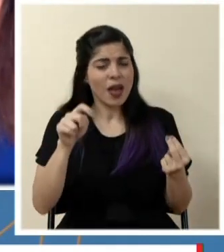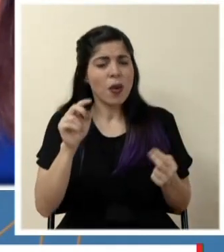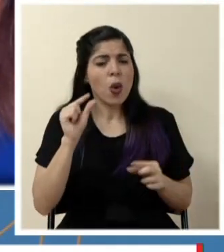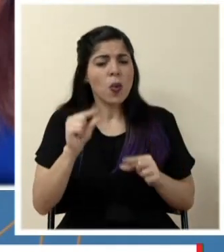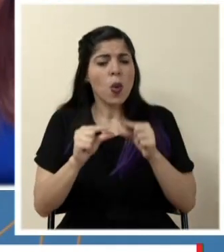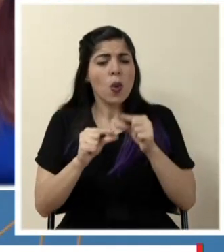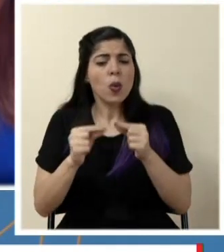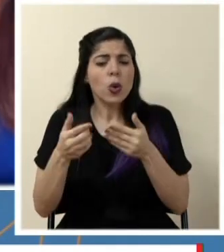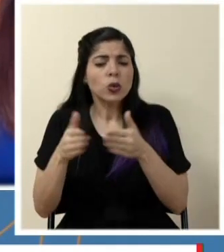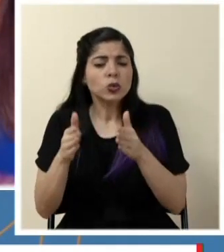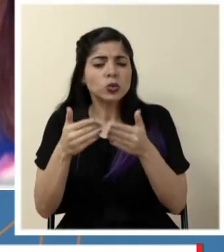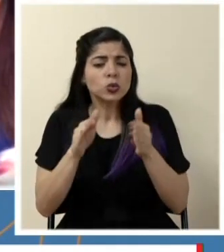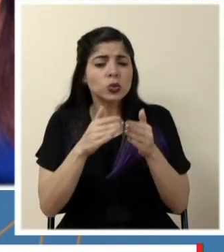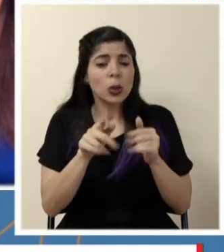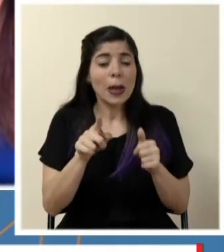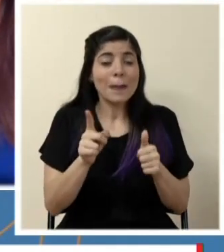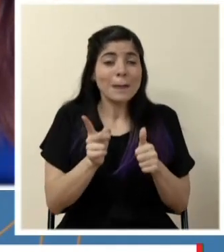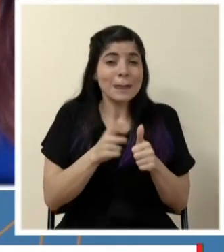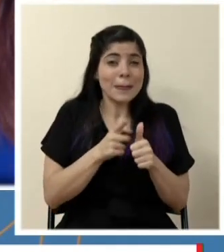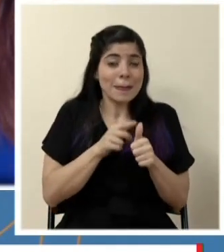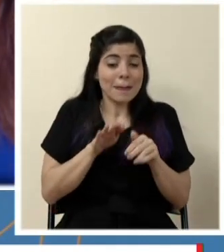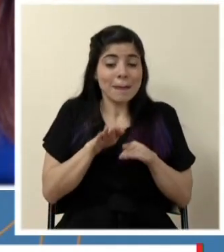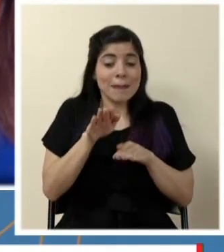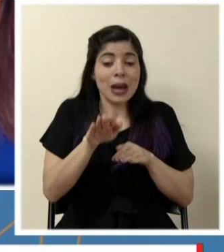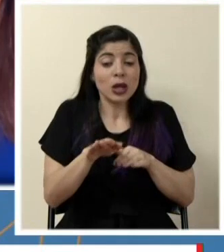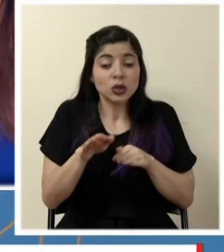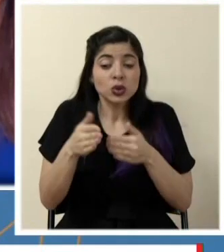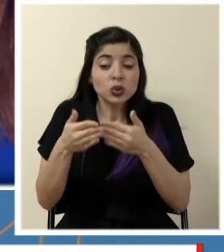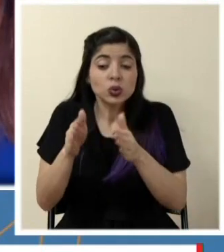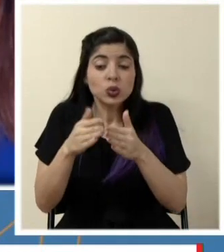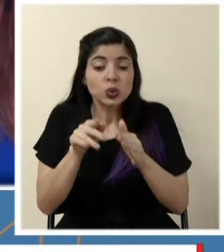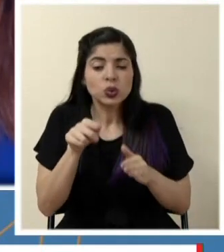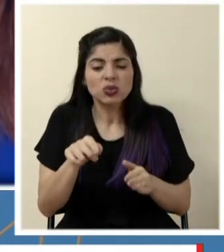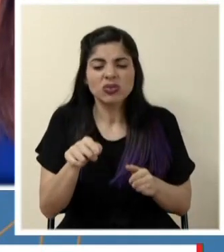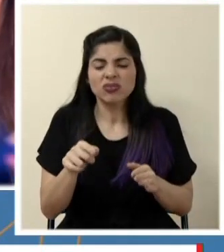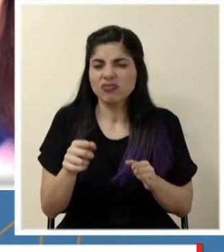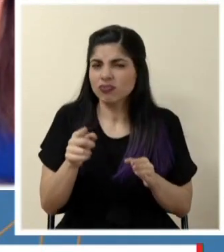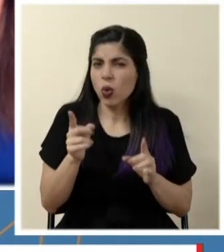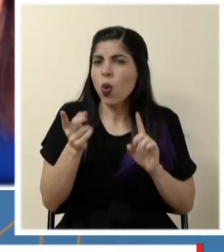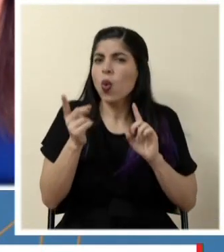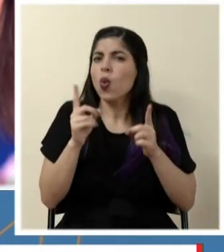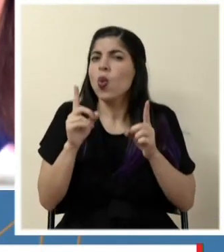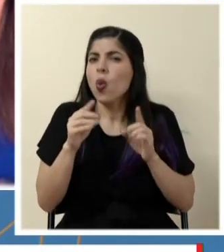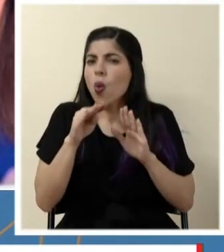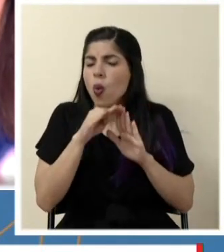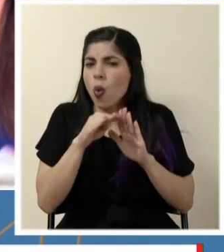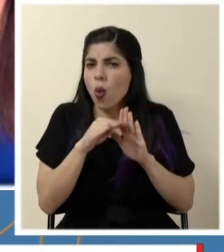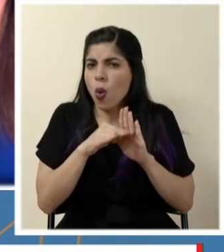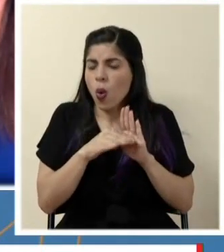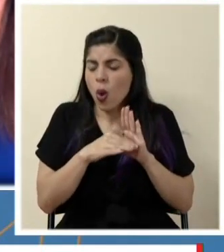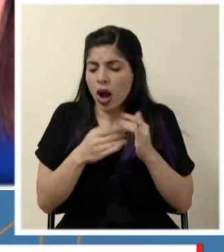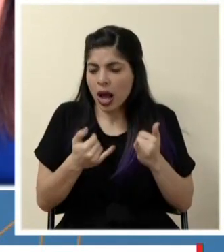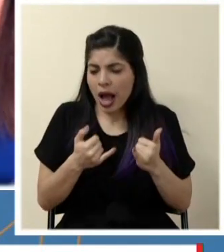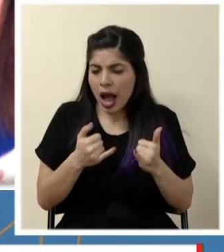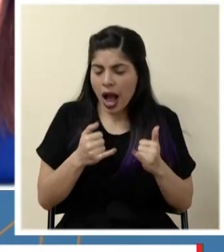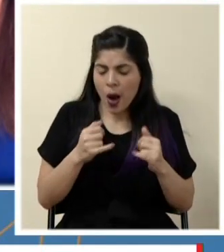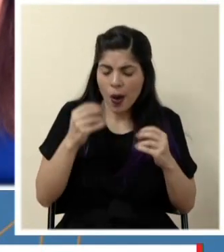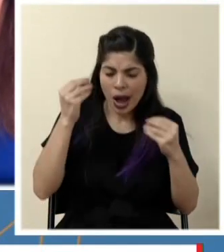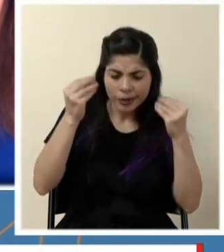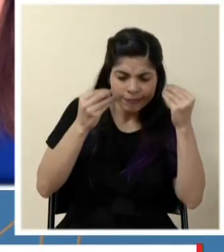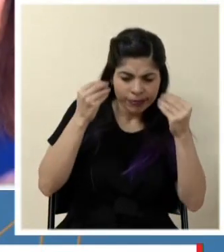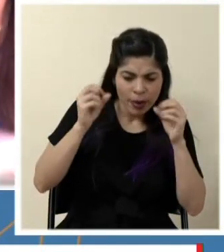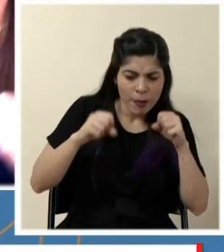poco a poco, en ese primer paso de ir soltando poco a poco, ¿cuáles serían las medidas que se están analizando en